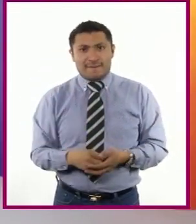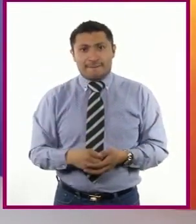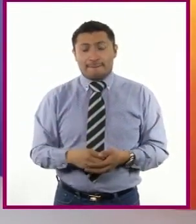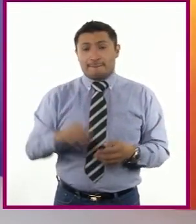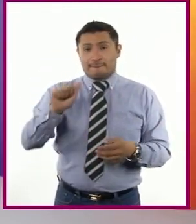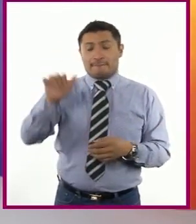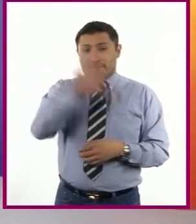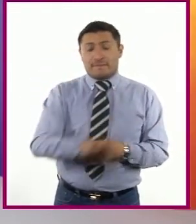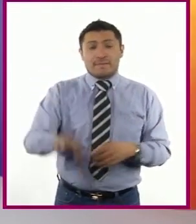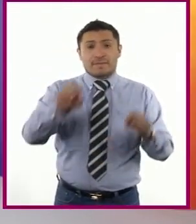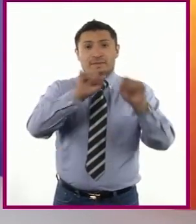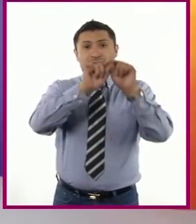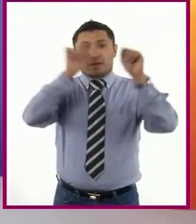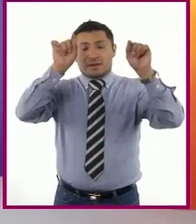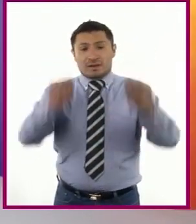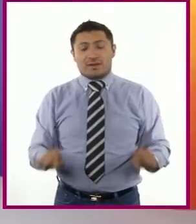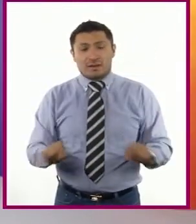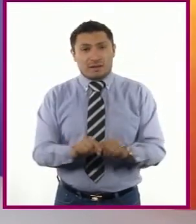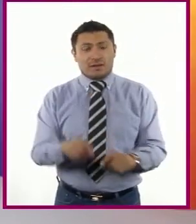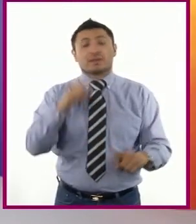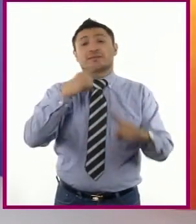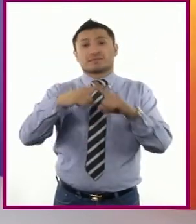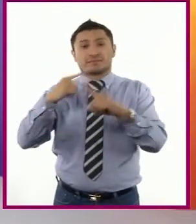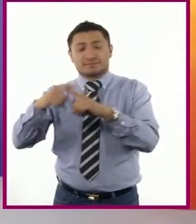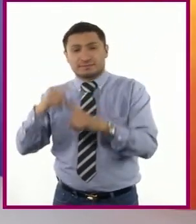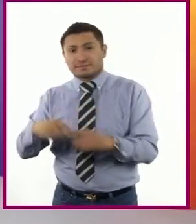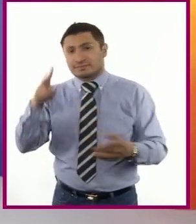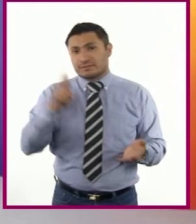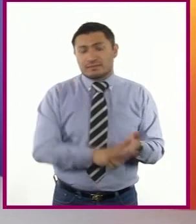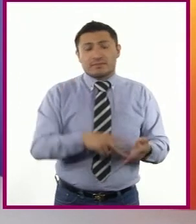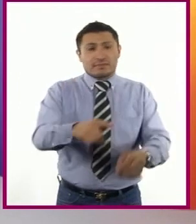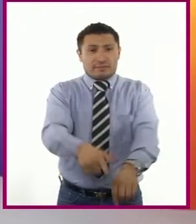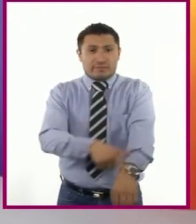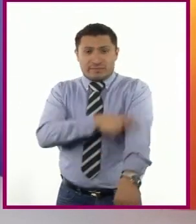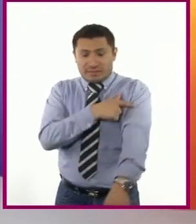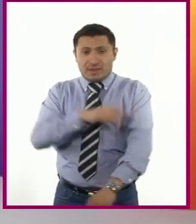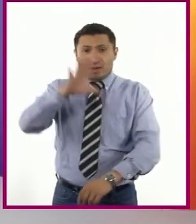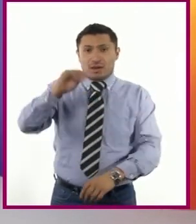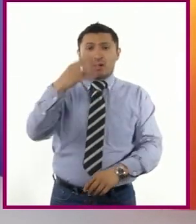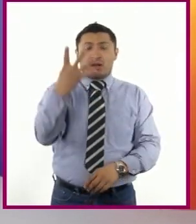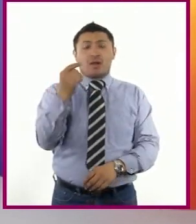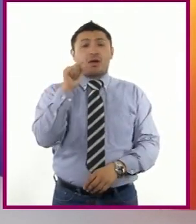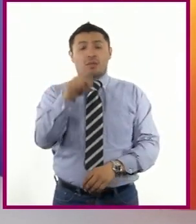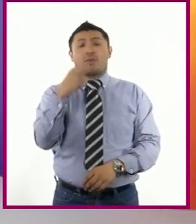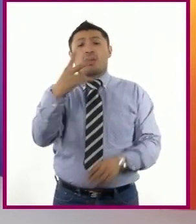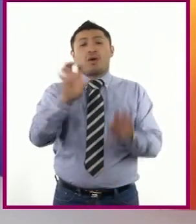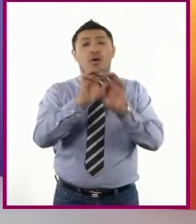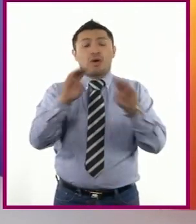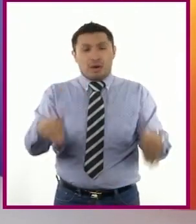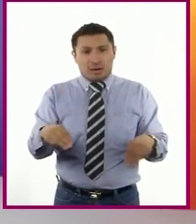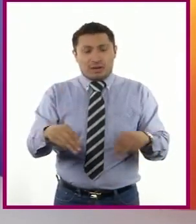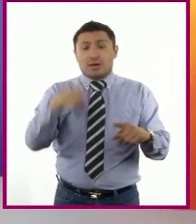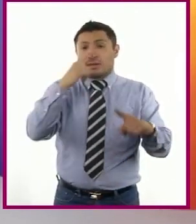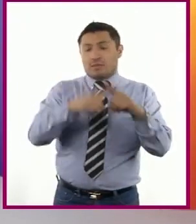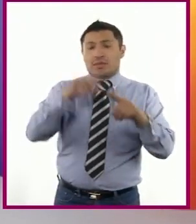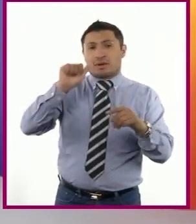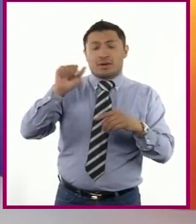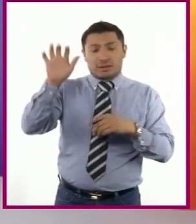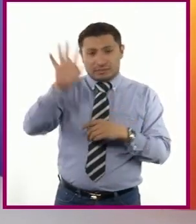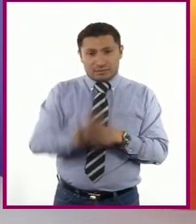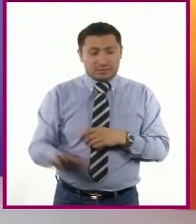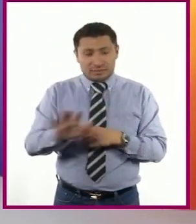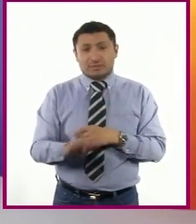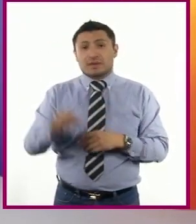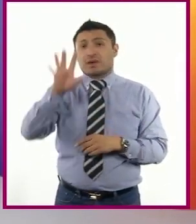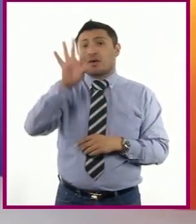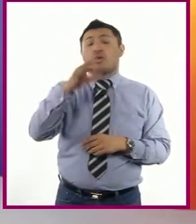el área del rectángulo, se multiplica el valor del largo, 94.2 centímetros, por el ancho,